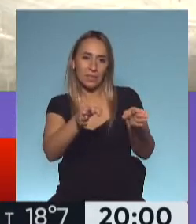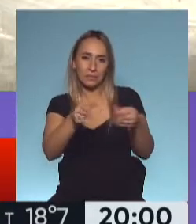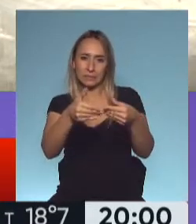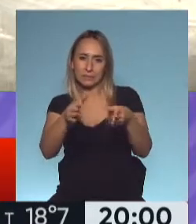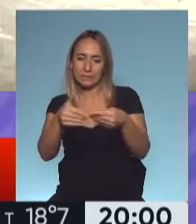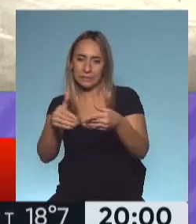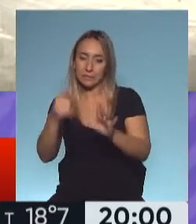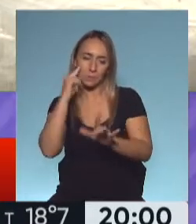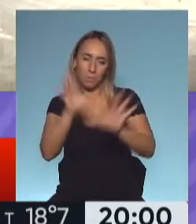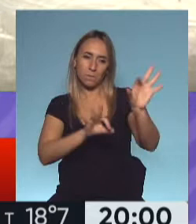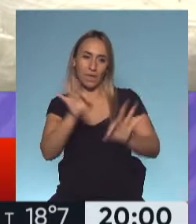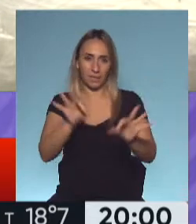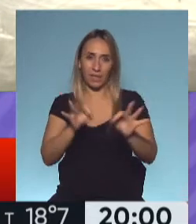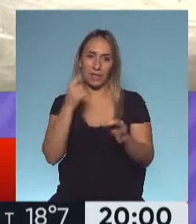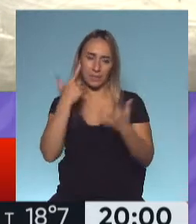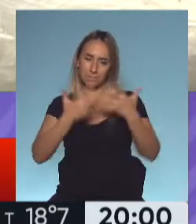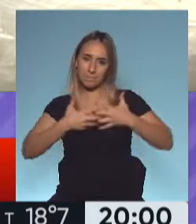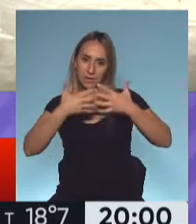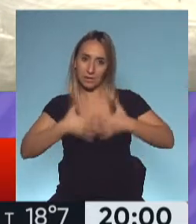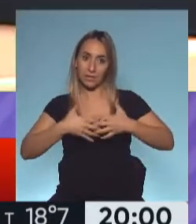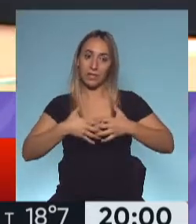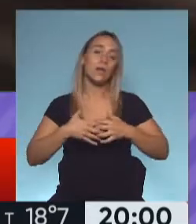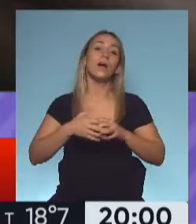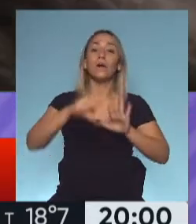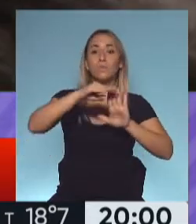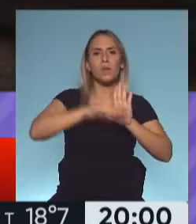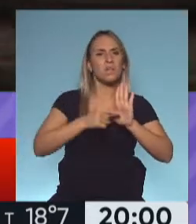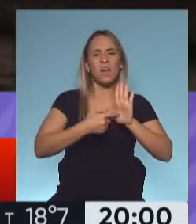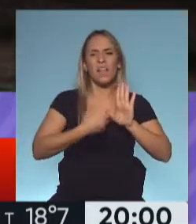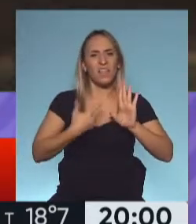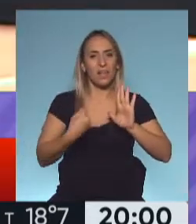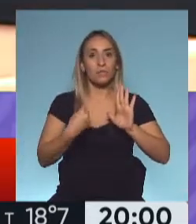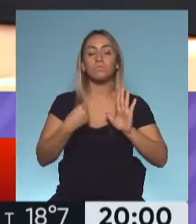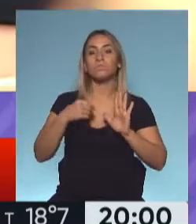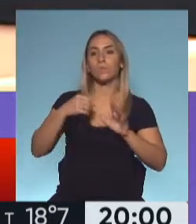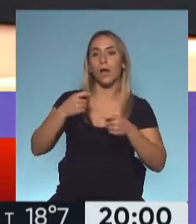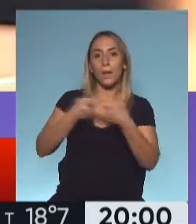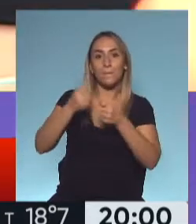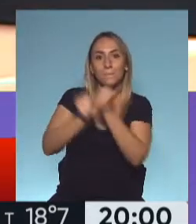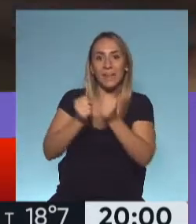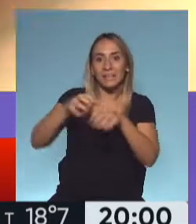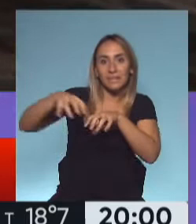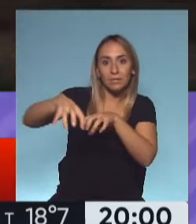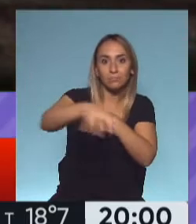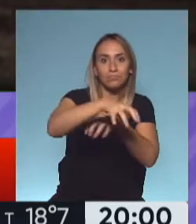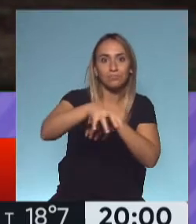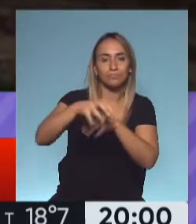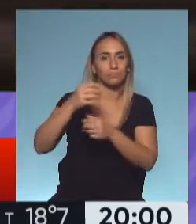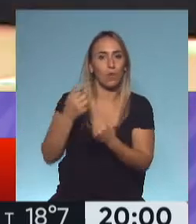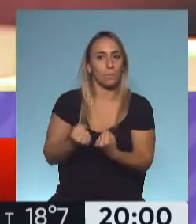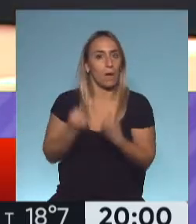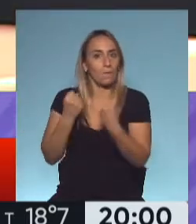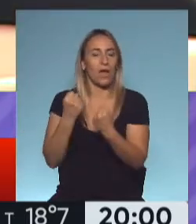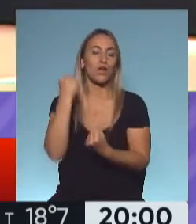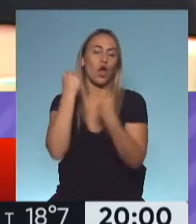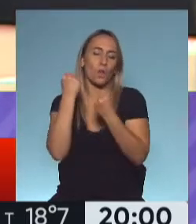sectores. El programa lo que permite es fortalecer la situación de los empresarios y empresarias y de los trabajadores de los